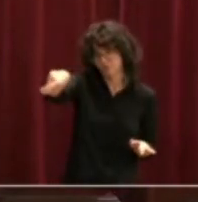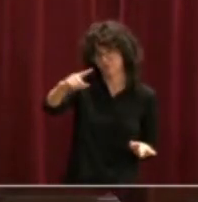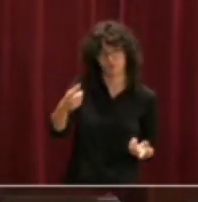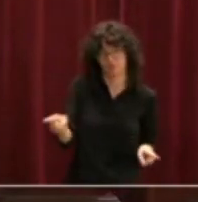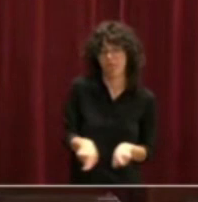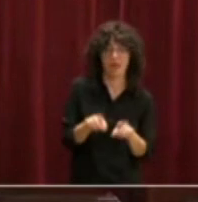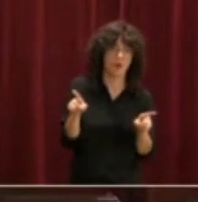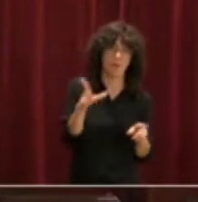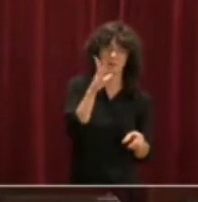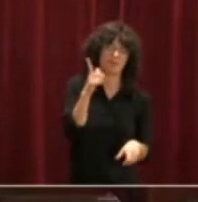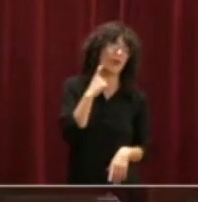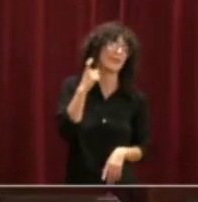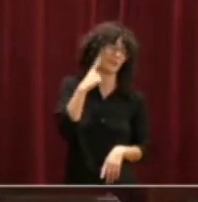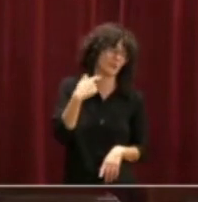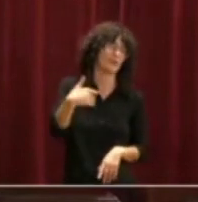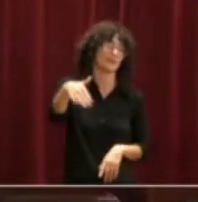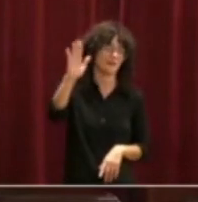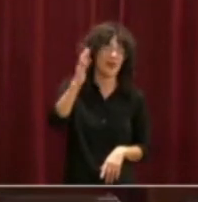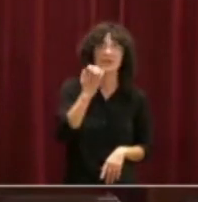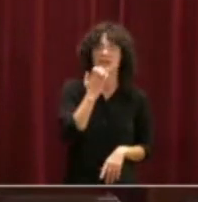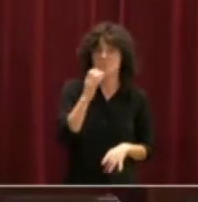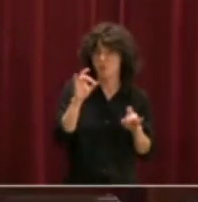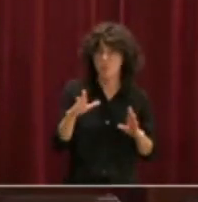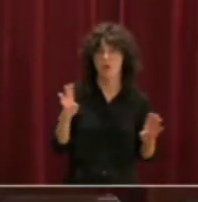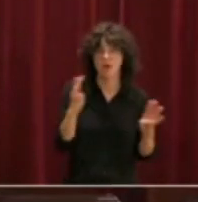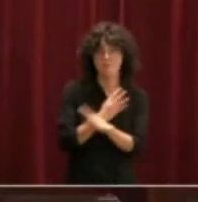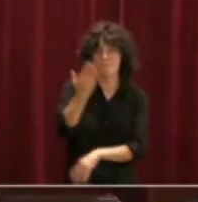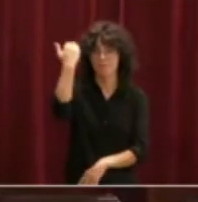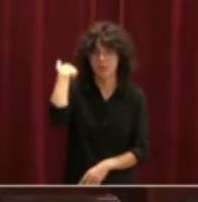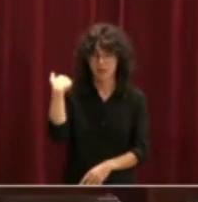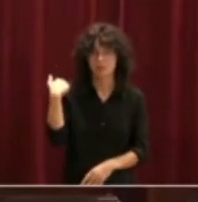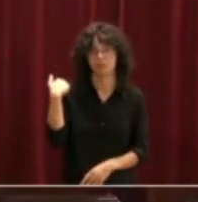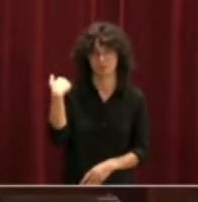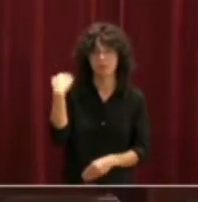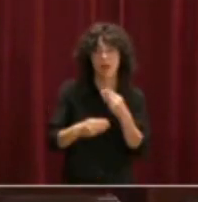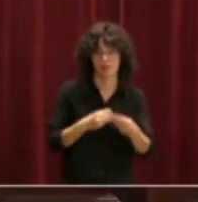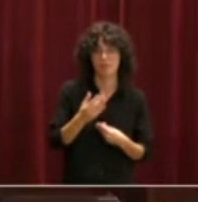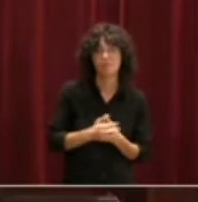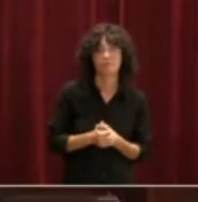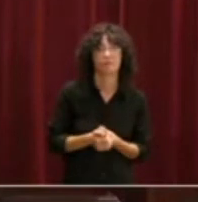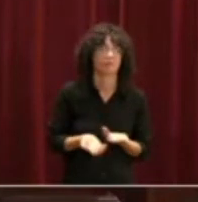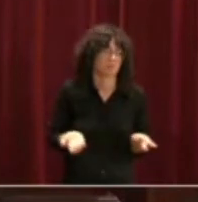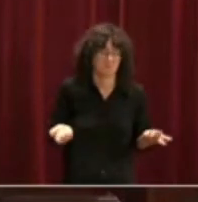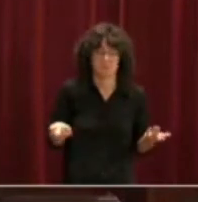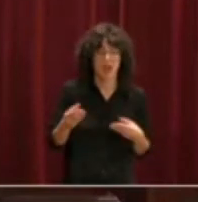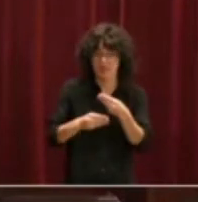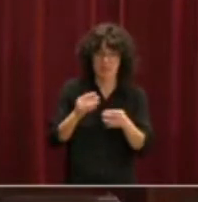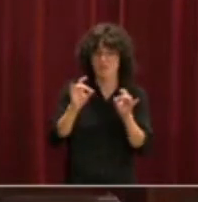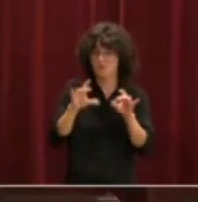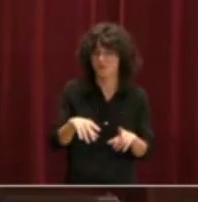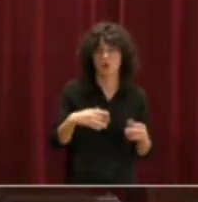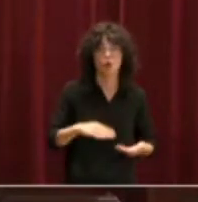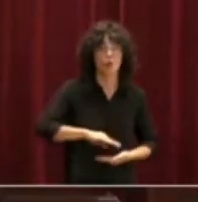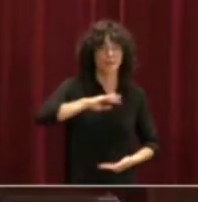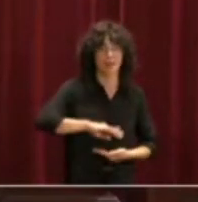acostumbrados a hacerlo ya lo hicieron en la pasada legislatura en la pasada atura invadieron ustedes todas las competencias conculcar todos los